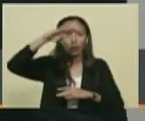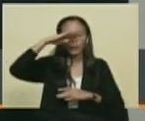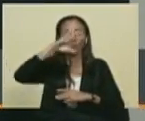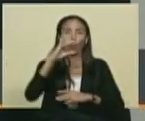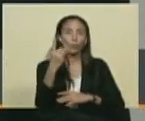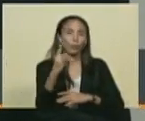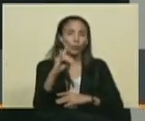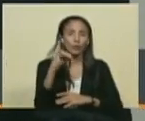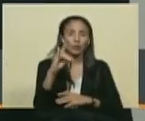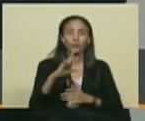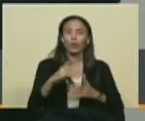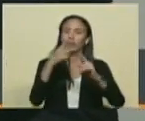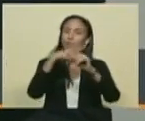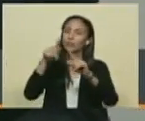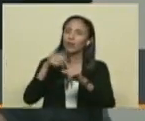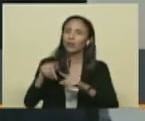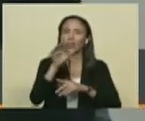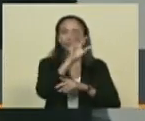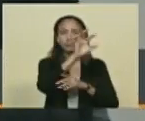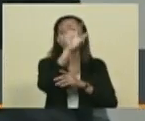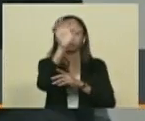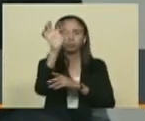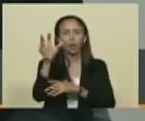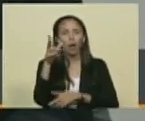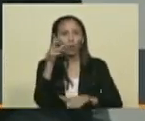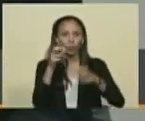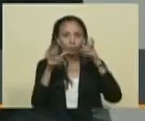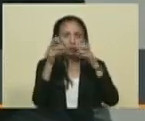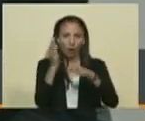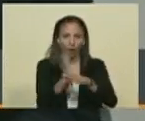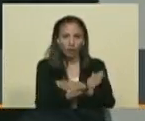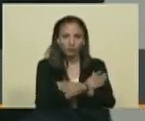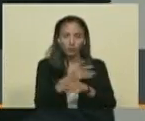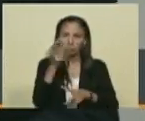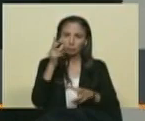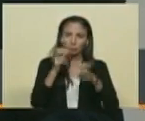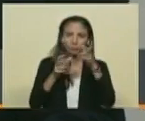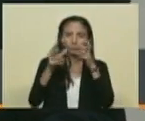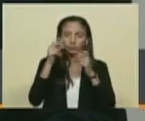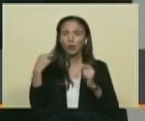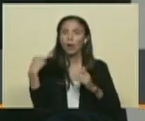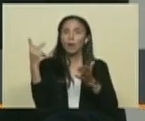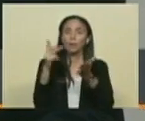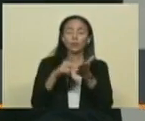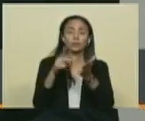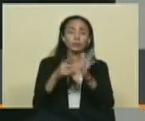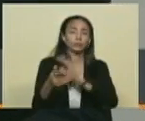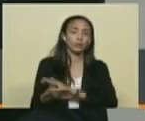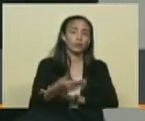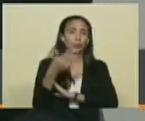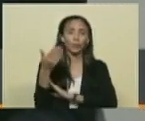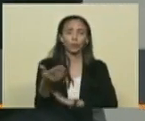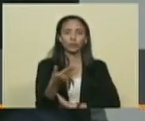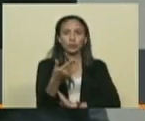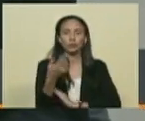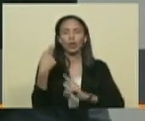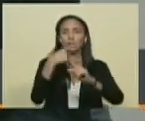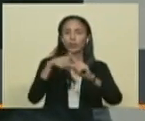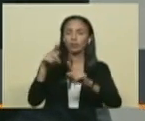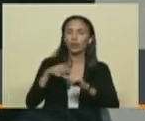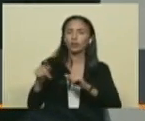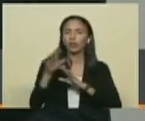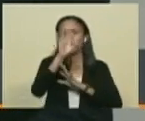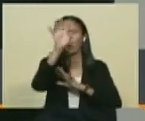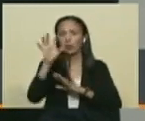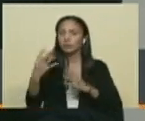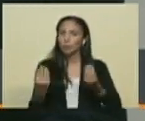Bolivia, que como bien escucharon ustedes, han tenido una parte importantísima en su condición de